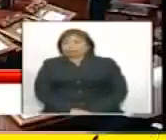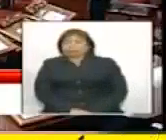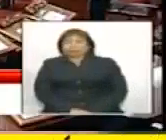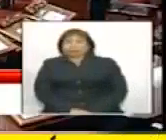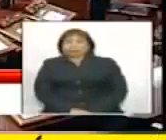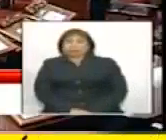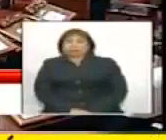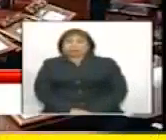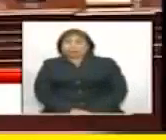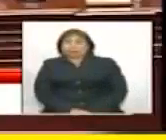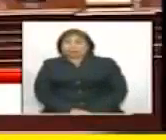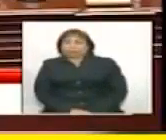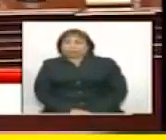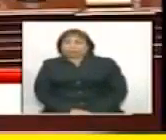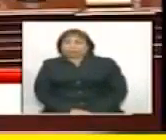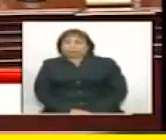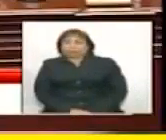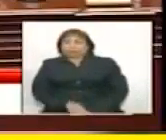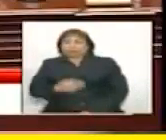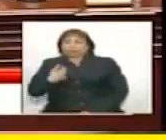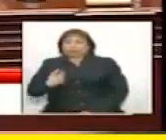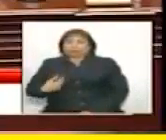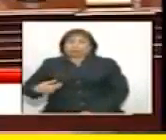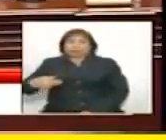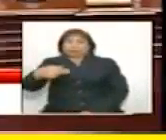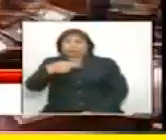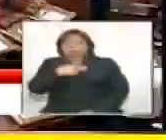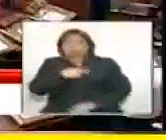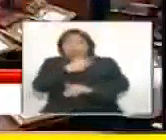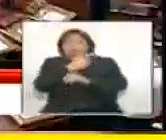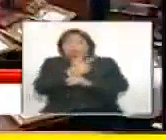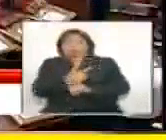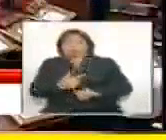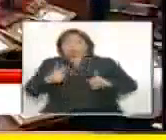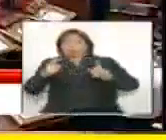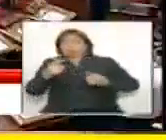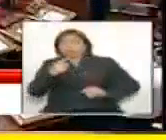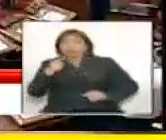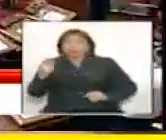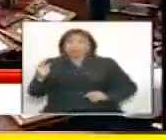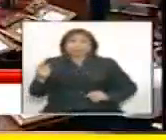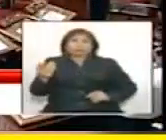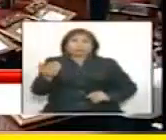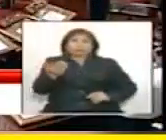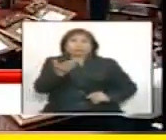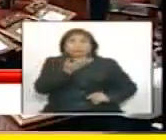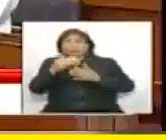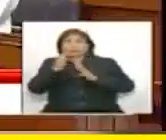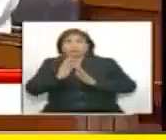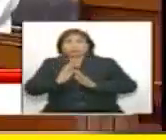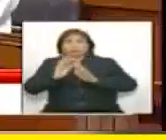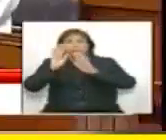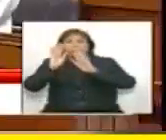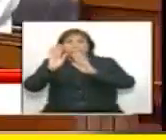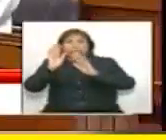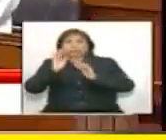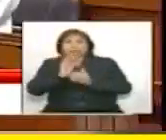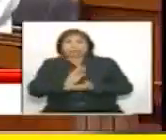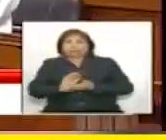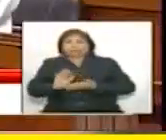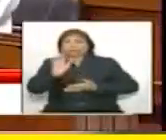funciones públicas en violación de la Constitución y de las leyes. La población civil tiene el derecho de insurgencia en defensa del